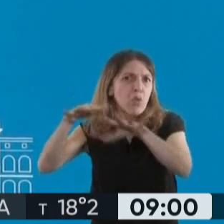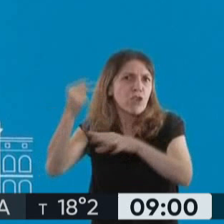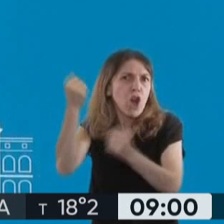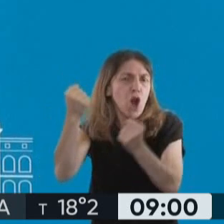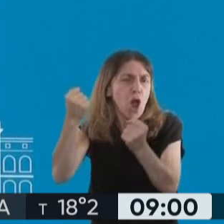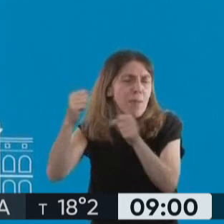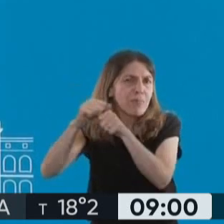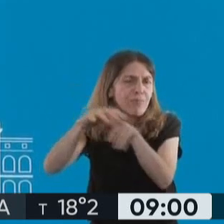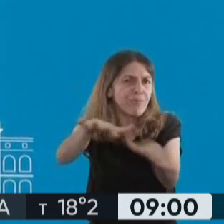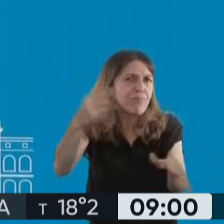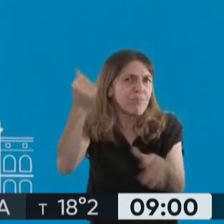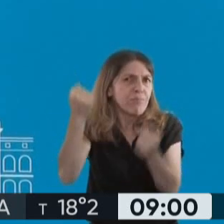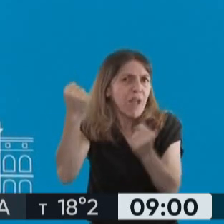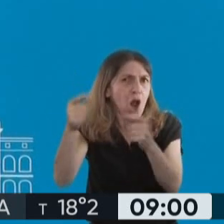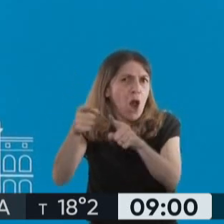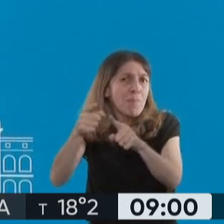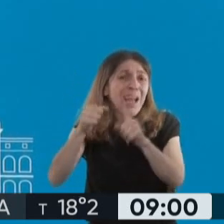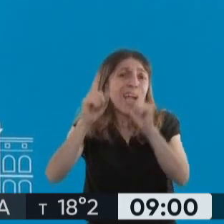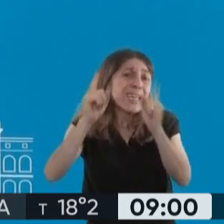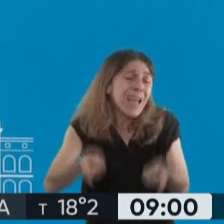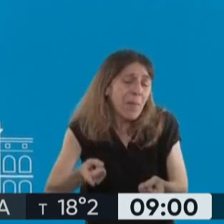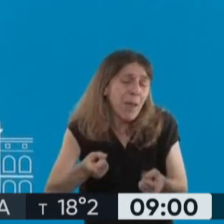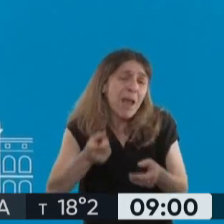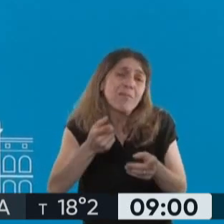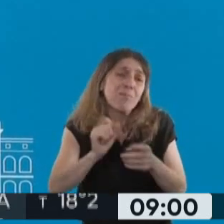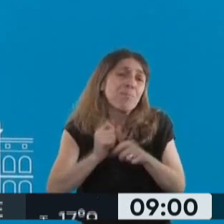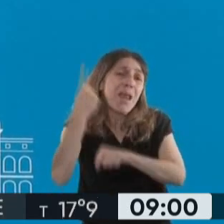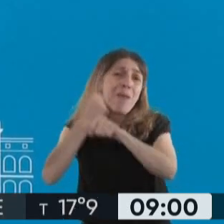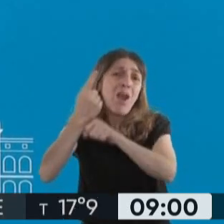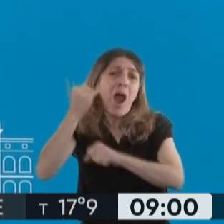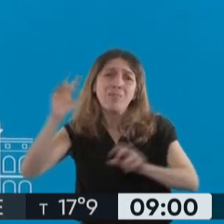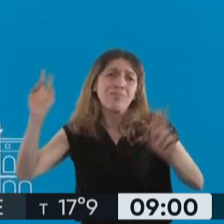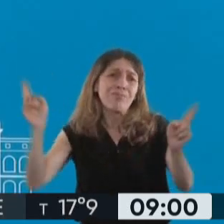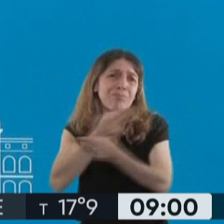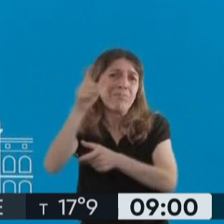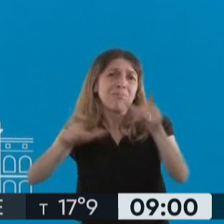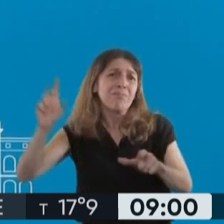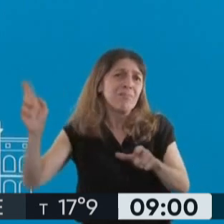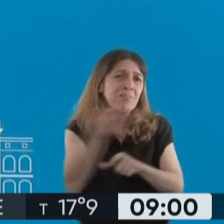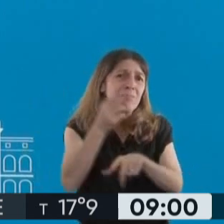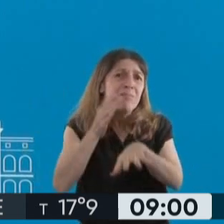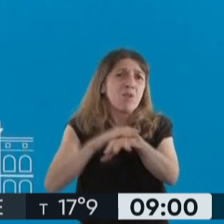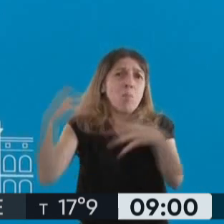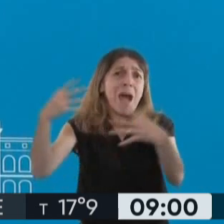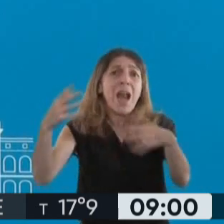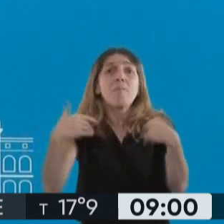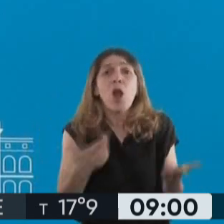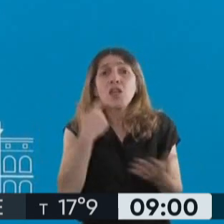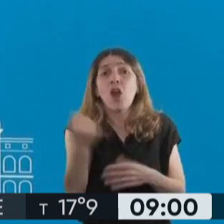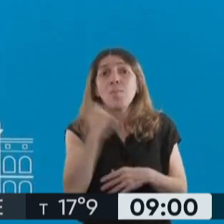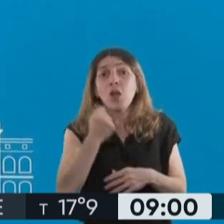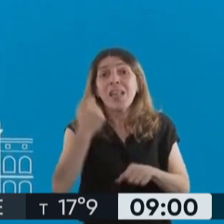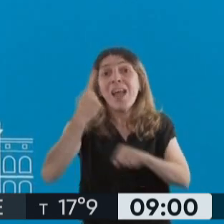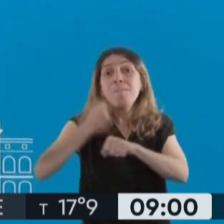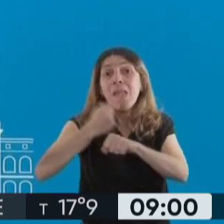de tener estas consecuencias económicas tiene consecuencias en pérdida de vidas humanas. Entonces nos parece que lo importante primero es que termine